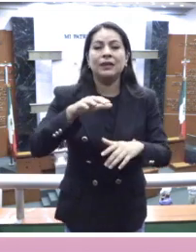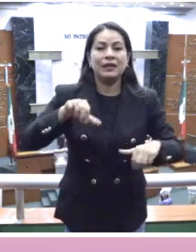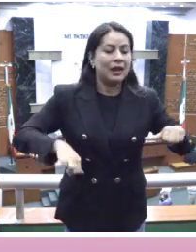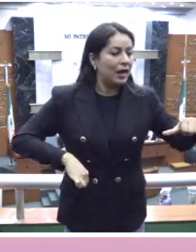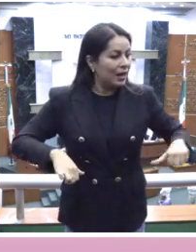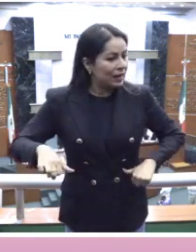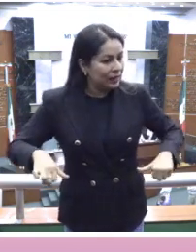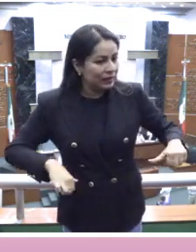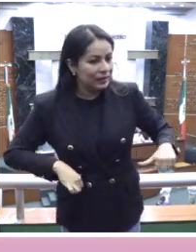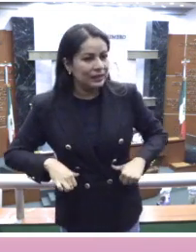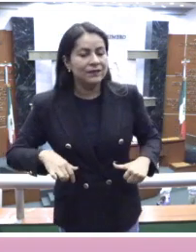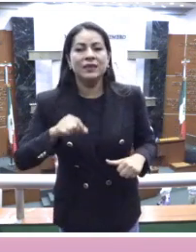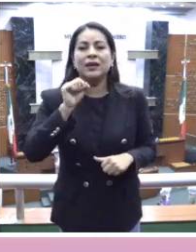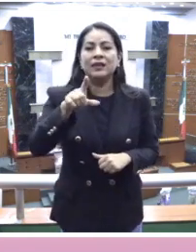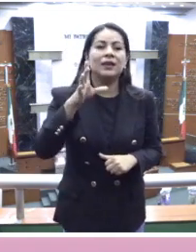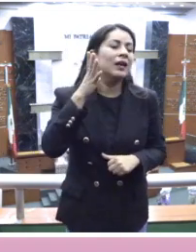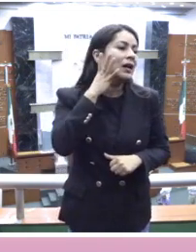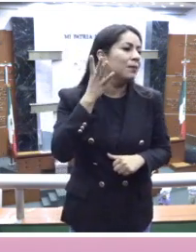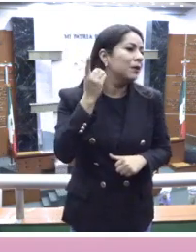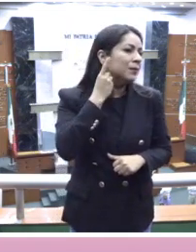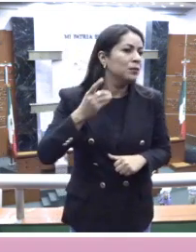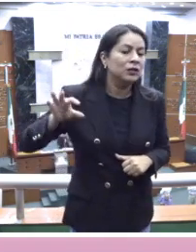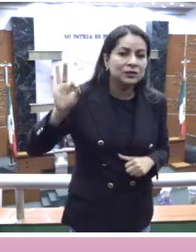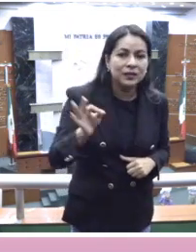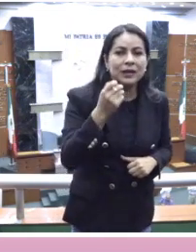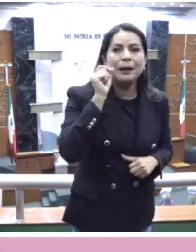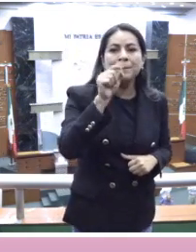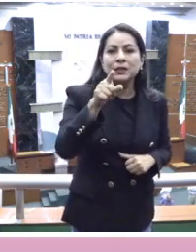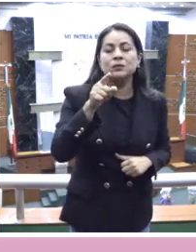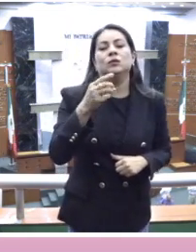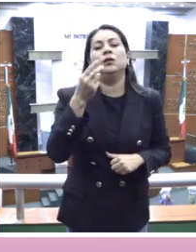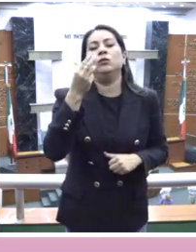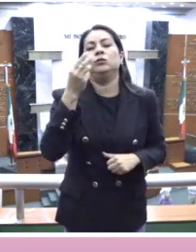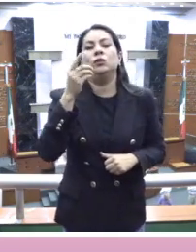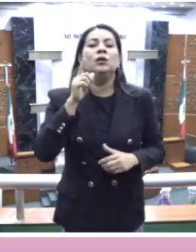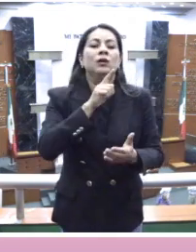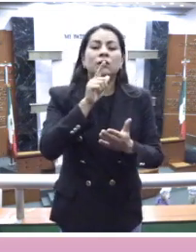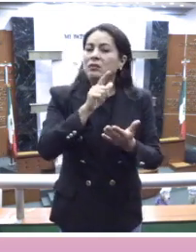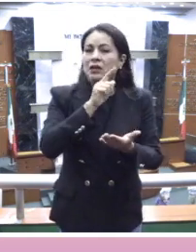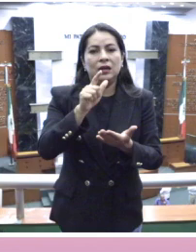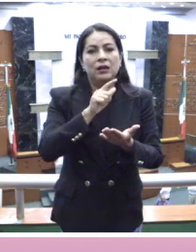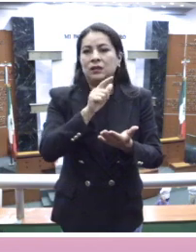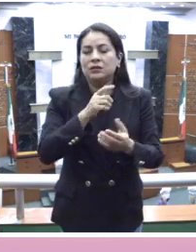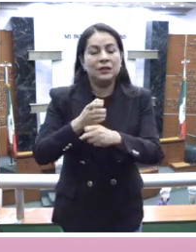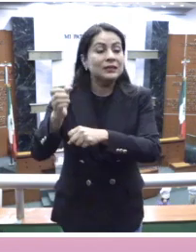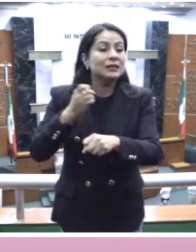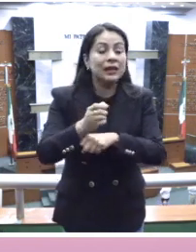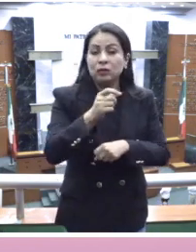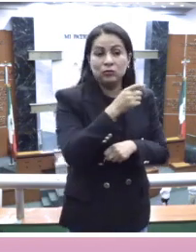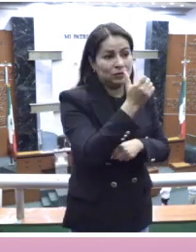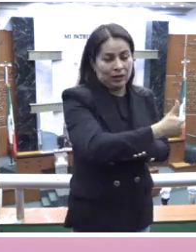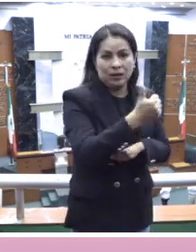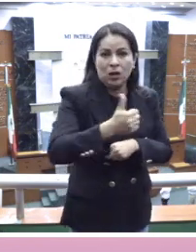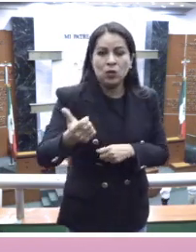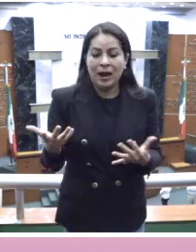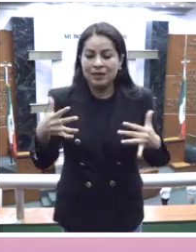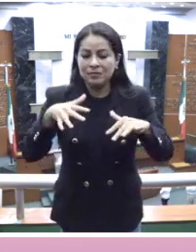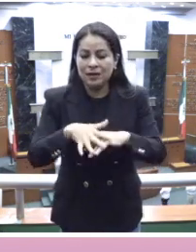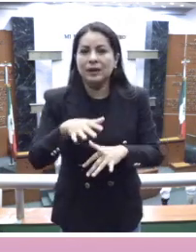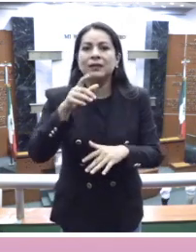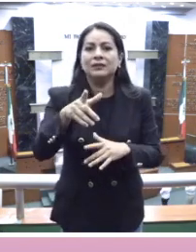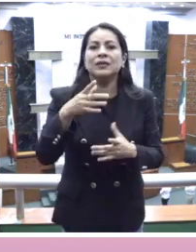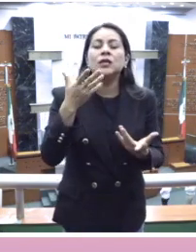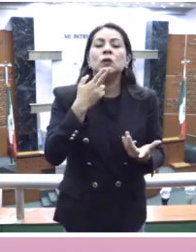actividad concertada del Poder Legislativo Federal y de los poderes legislativos de los estados. Al integrarse